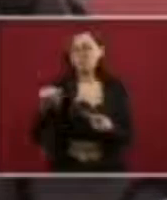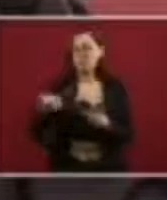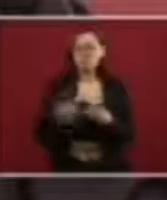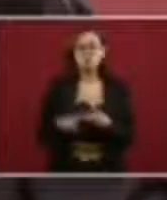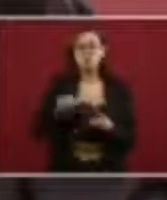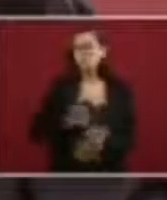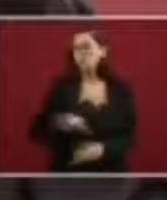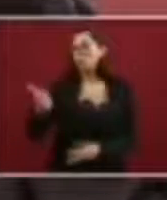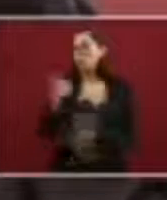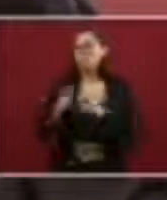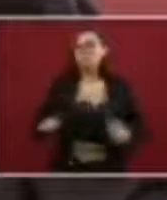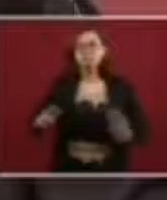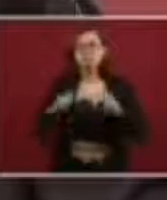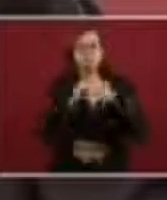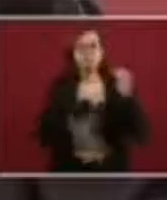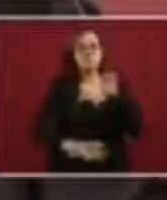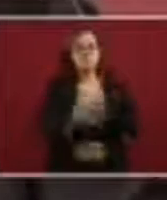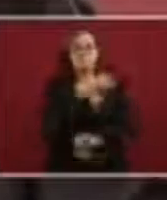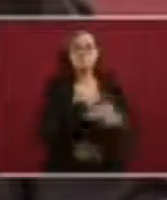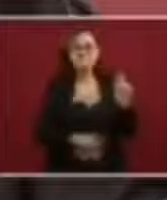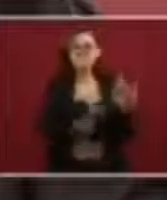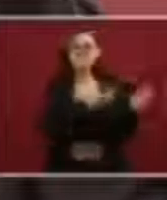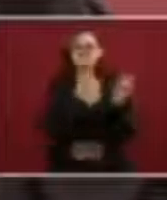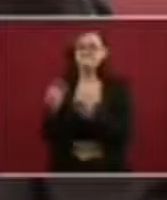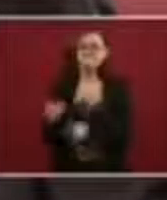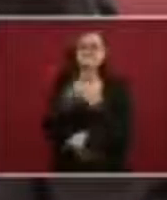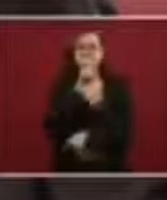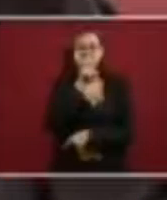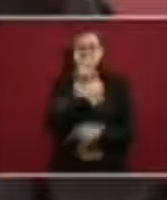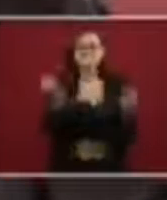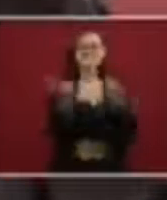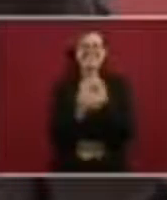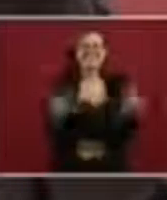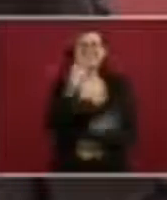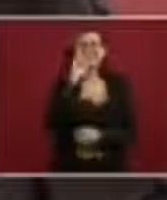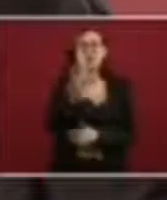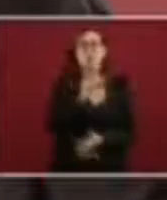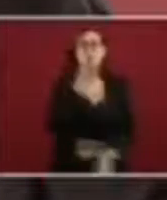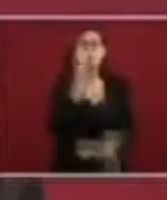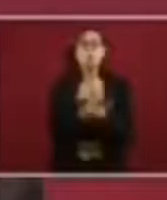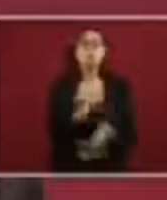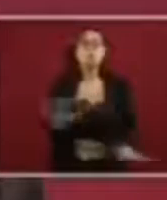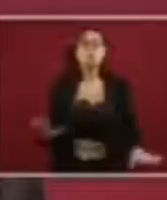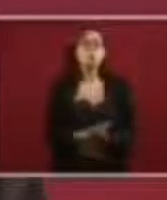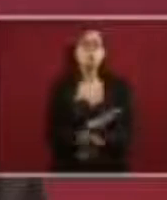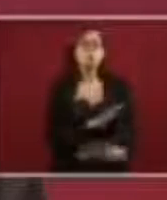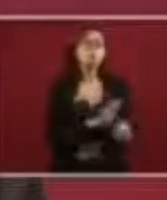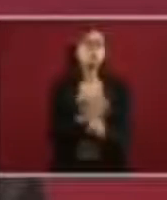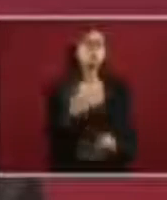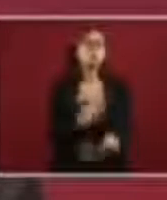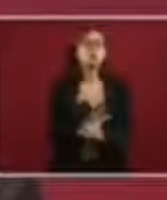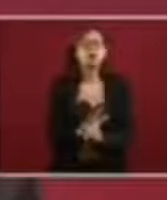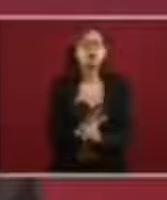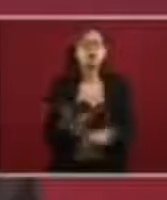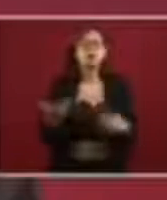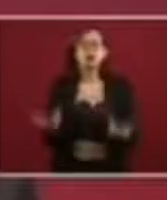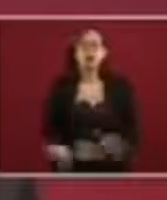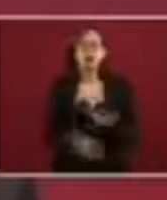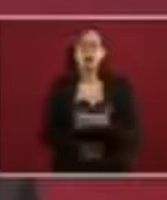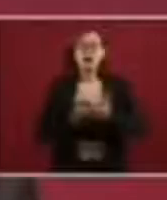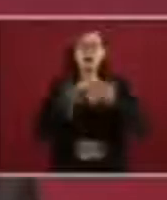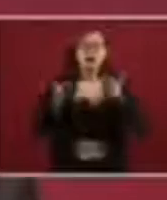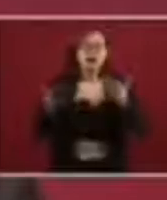otra instancia. Lo que cambia es que ya no estamos echándonos